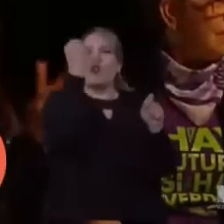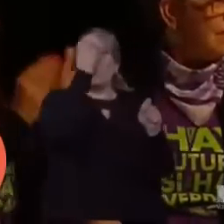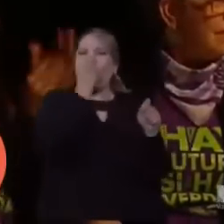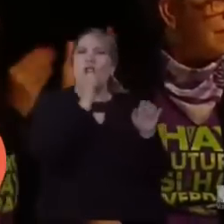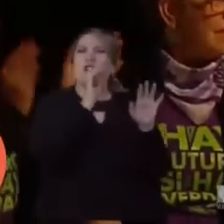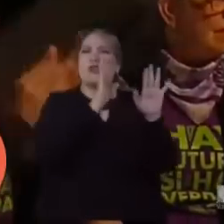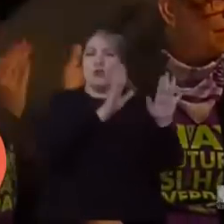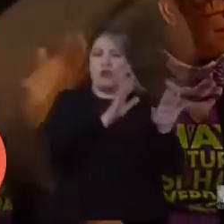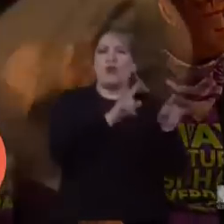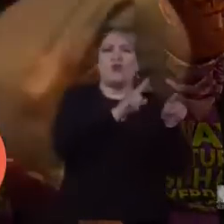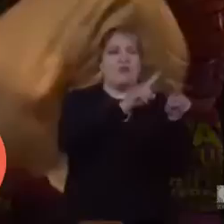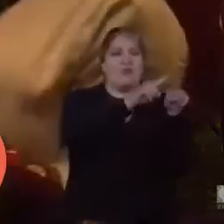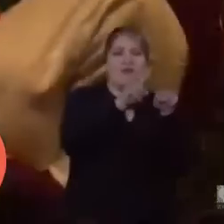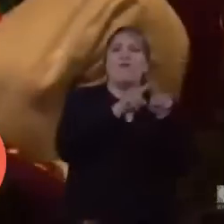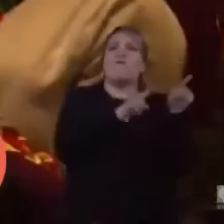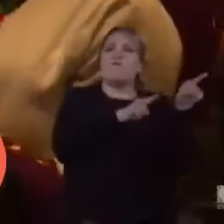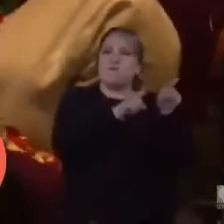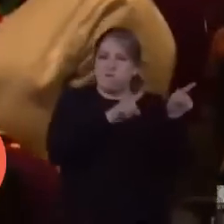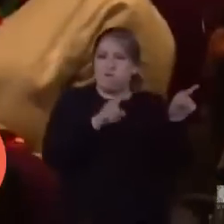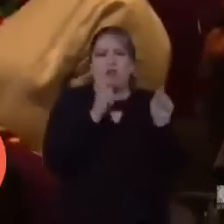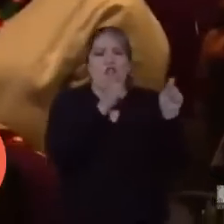otras.